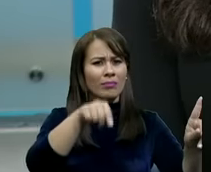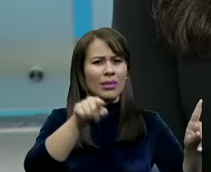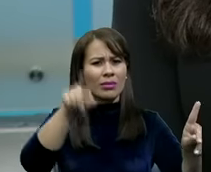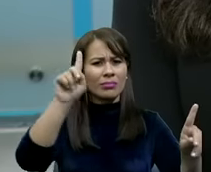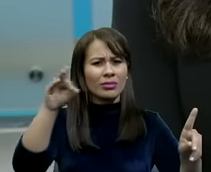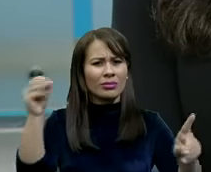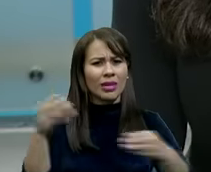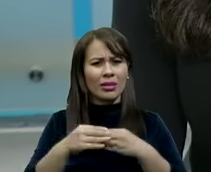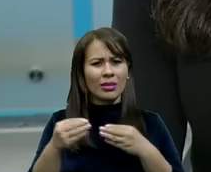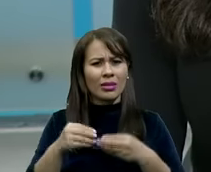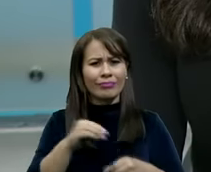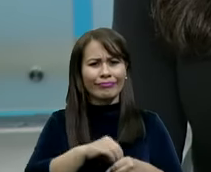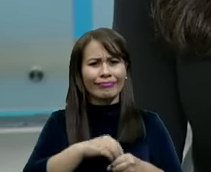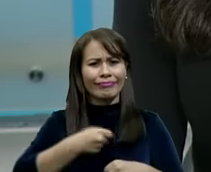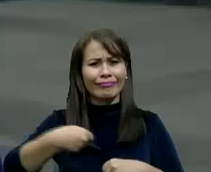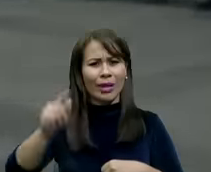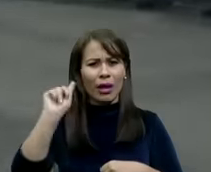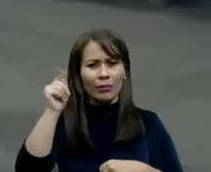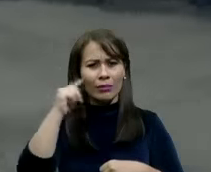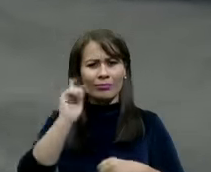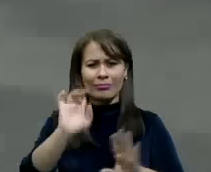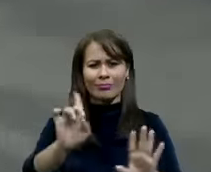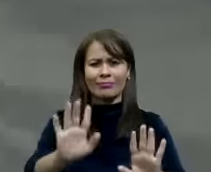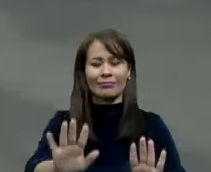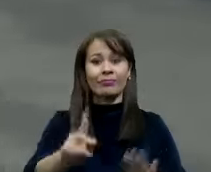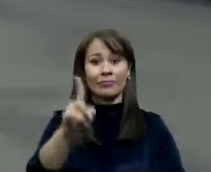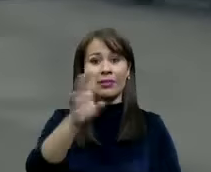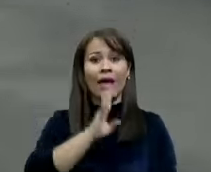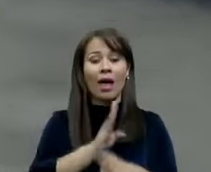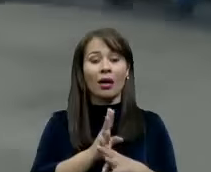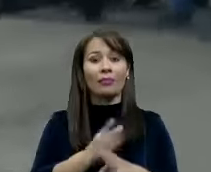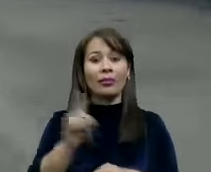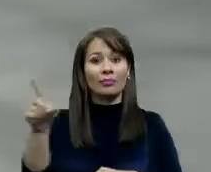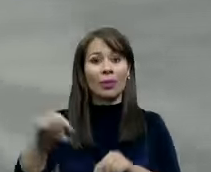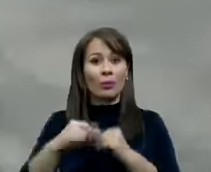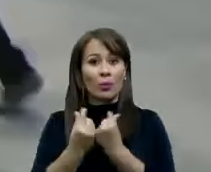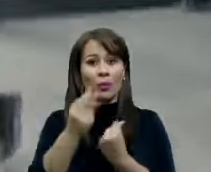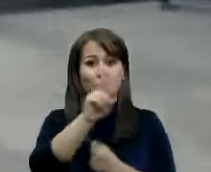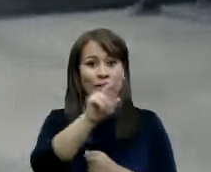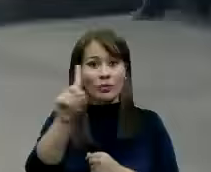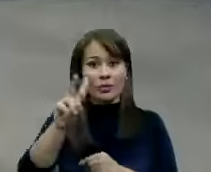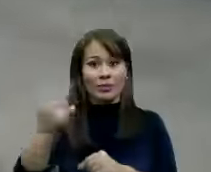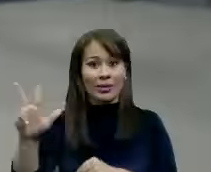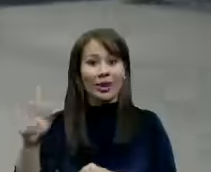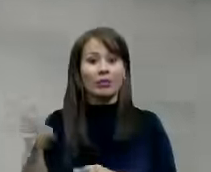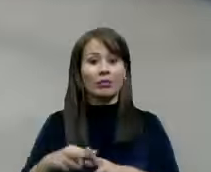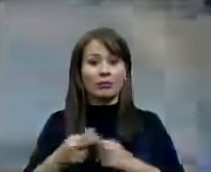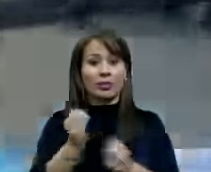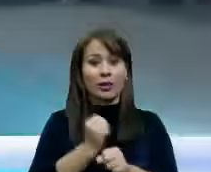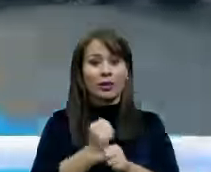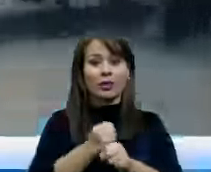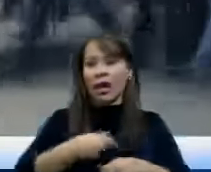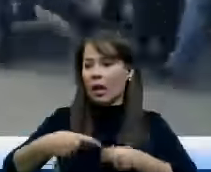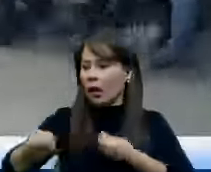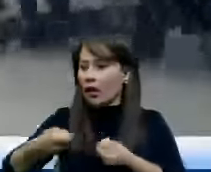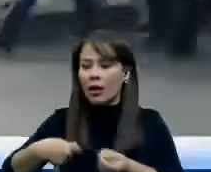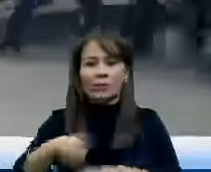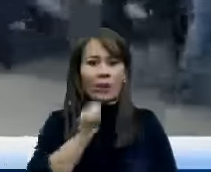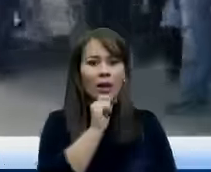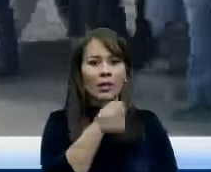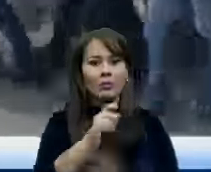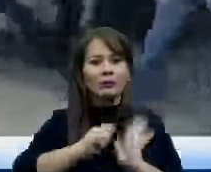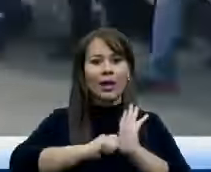bonos soberanos. El aspirante a Carondelet por la Alianza Creo Suma empezó la jornada atendiendo varias